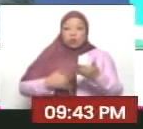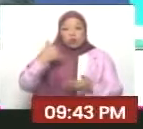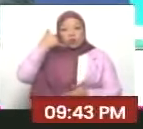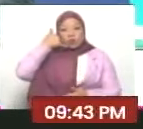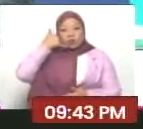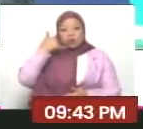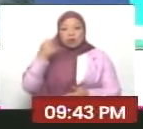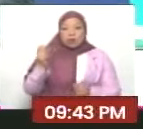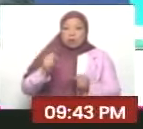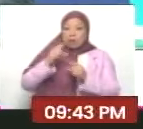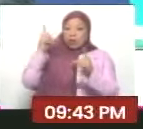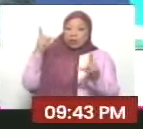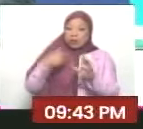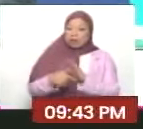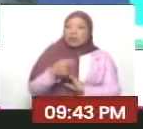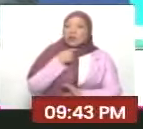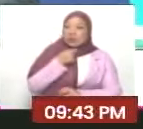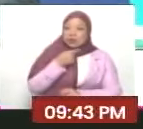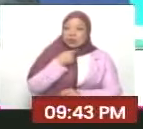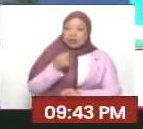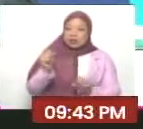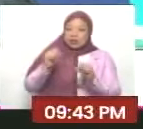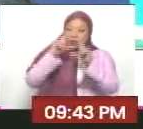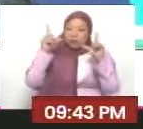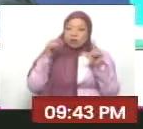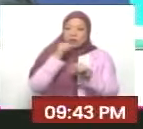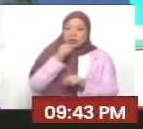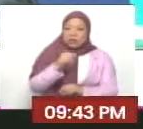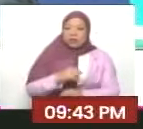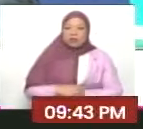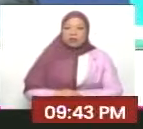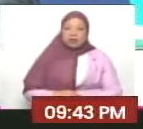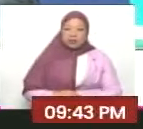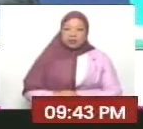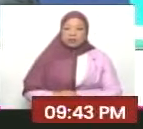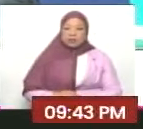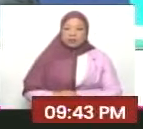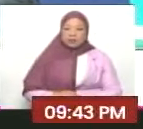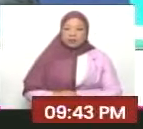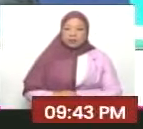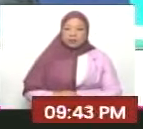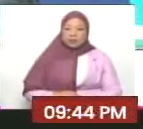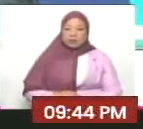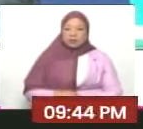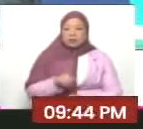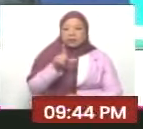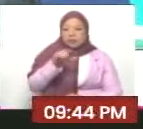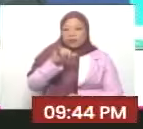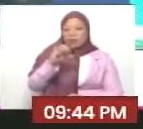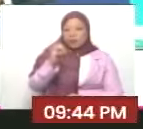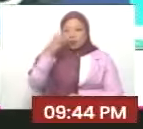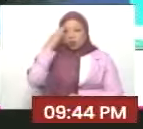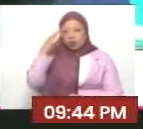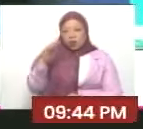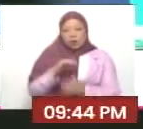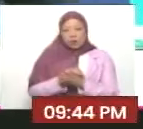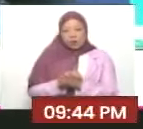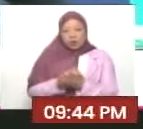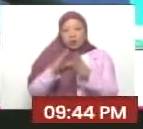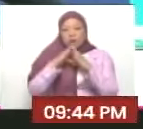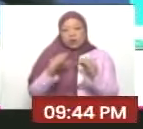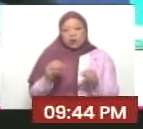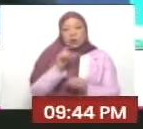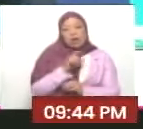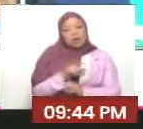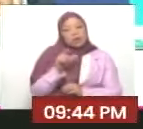hace milagros, ¿verdad? Impresionante. A Leonel, pues, le doy mi saludo. Y a todos